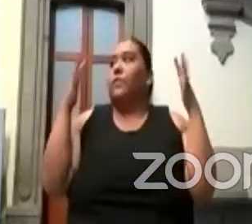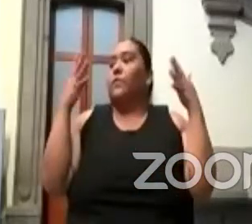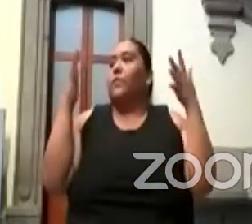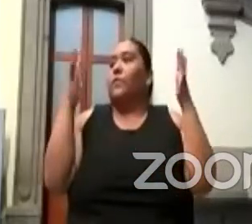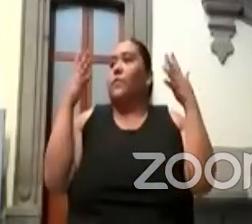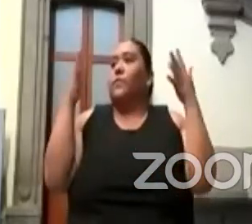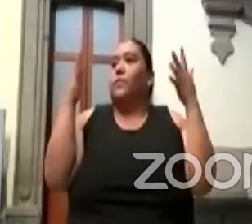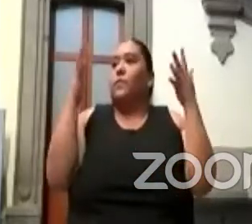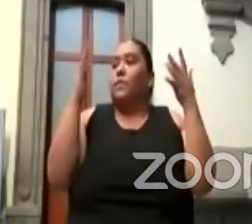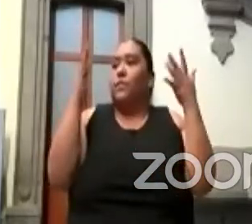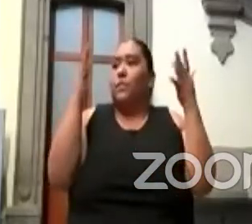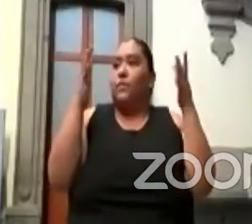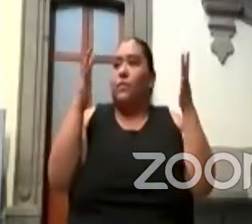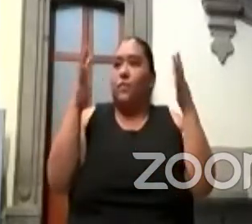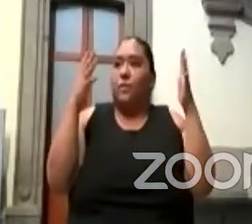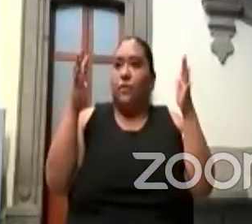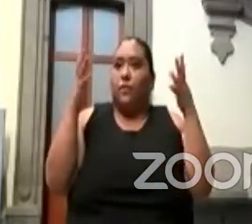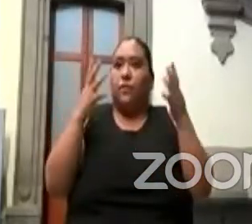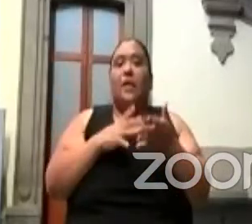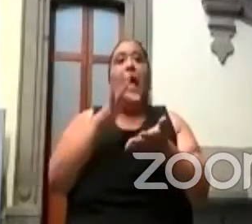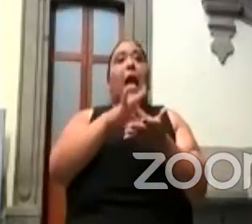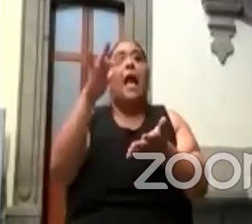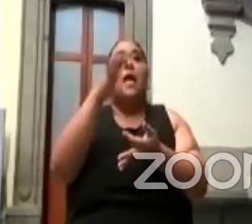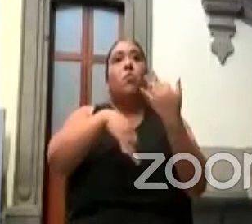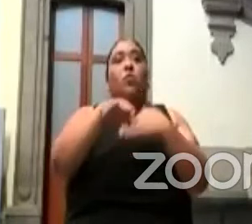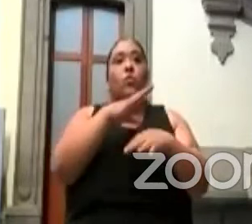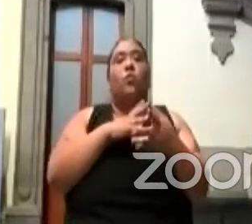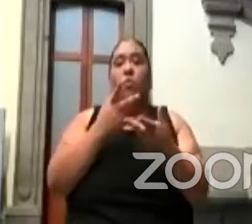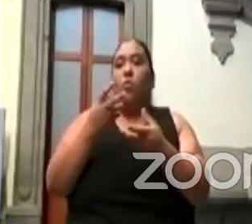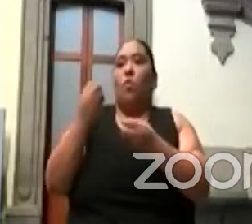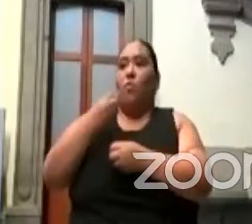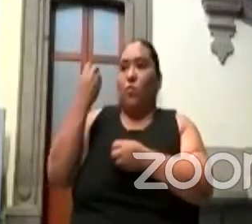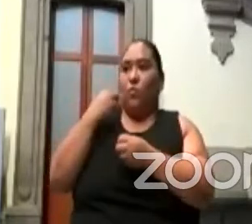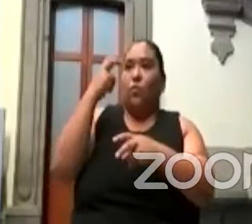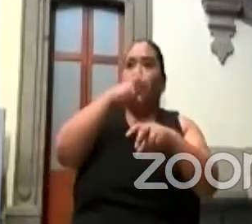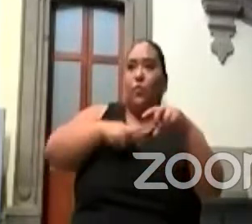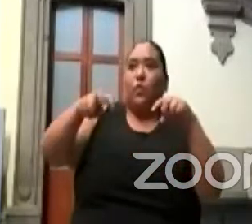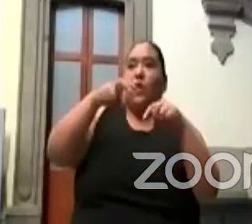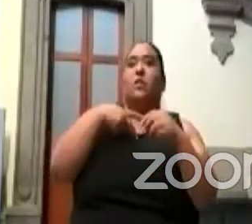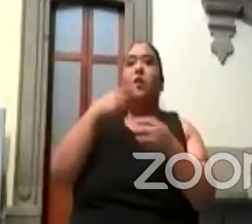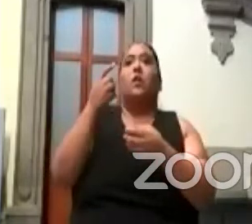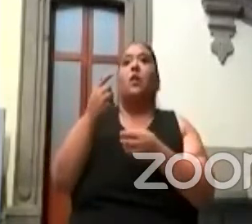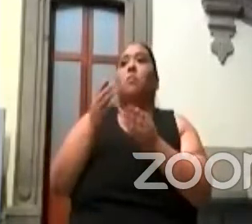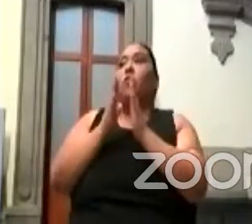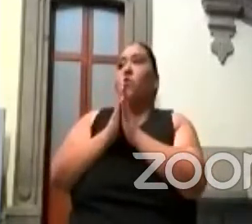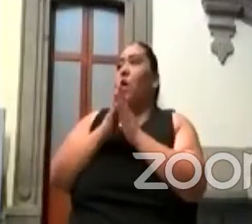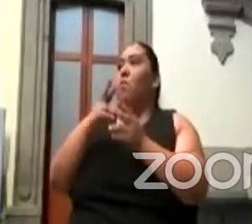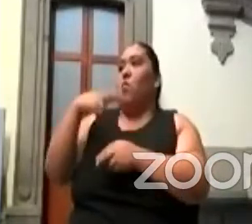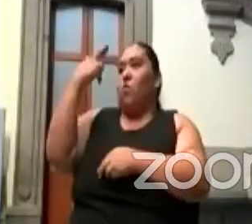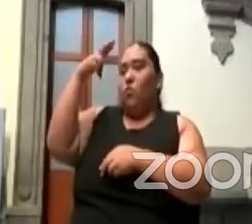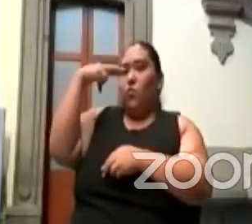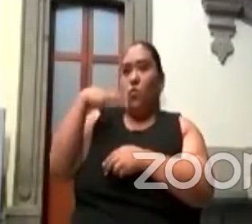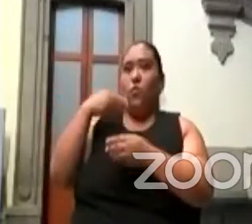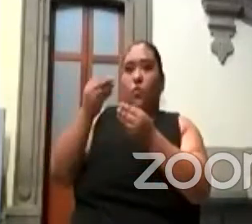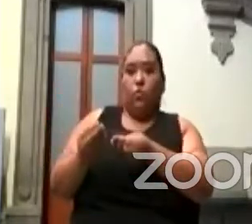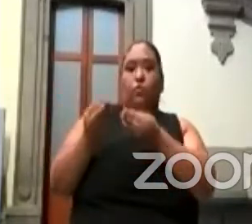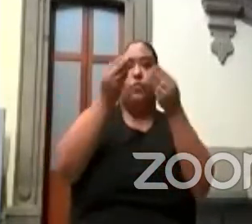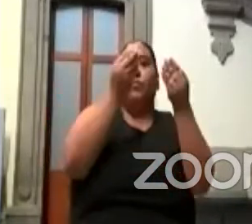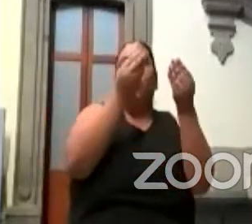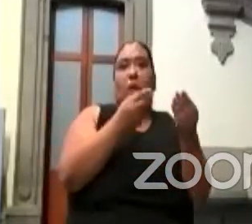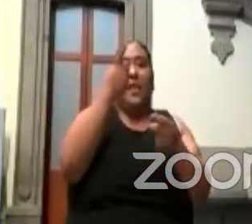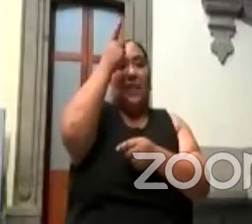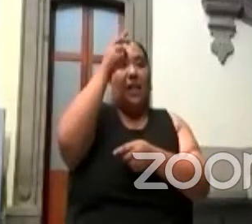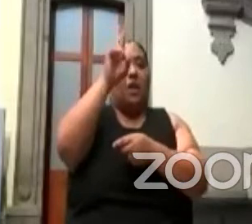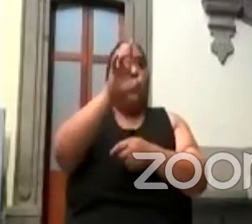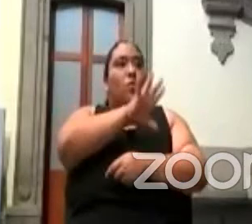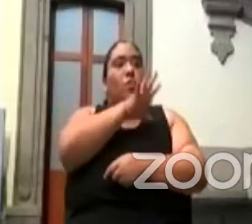Agradecemos su intervención a nuestro distinguido ponente y solicitamos a la licenciada Ruth Francisca López Gutiérrez, directora